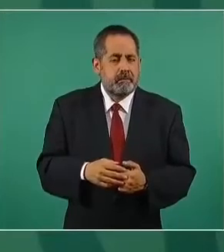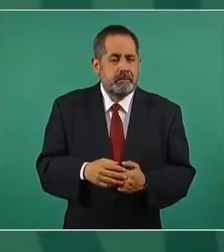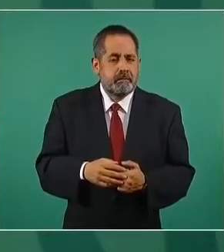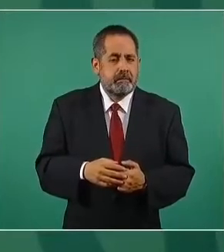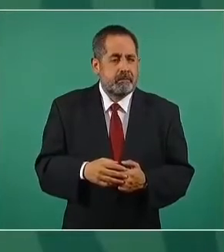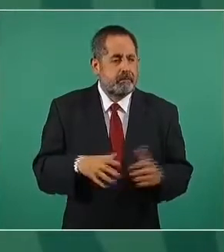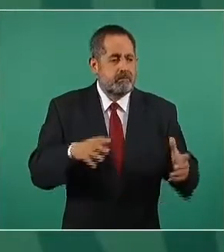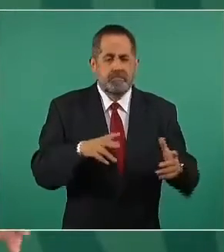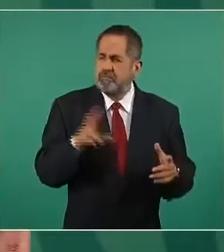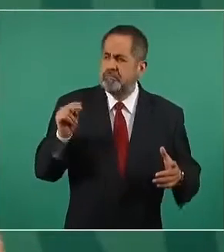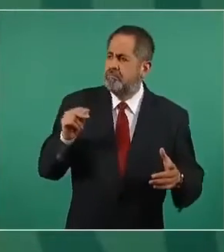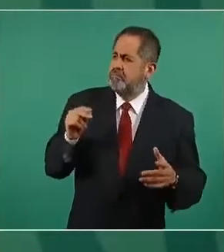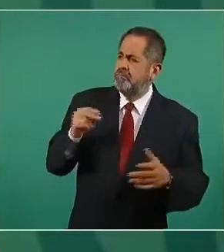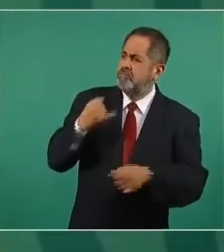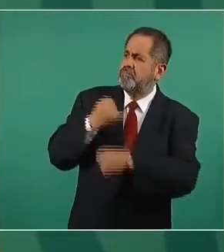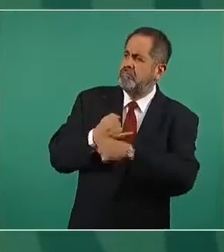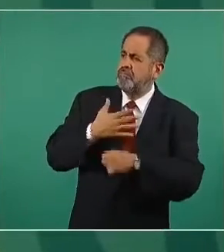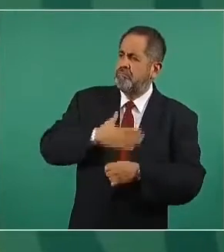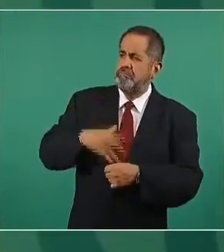injusto